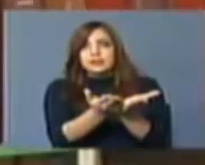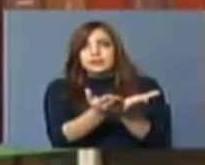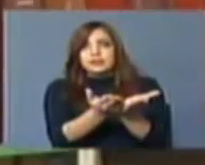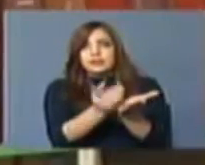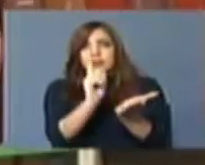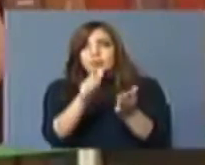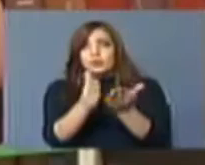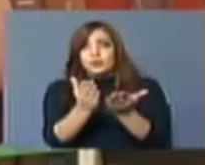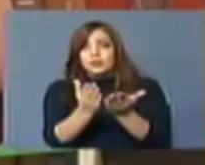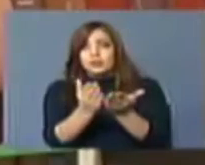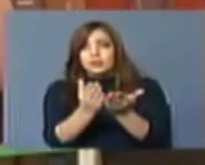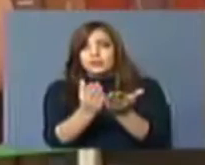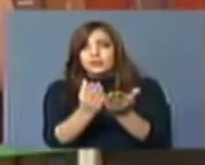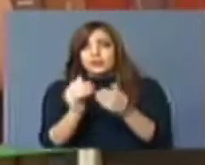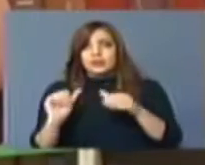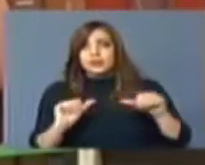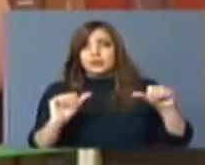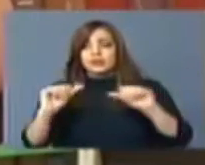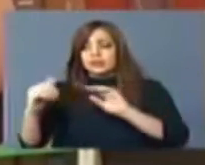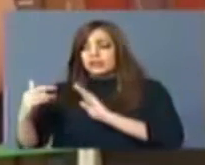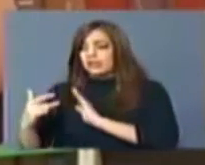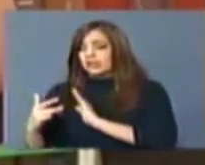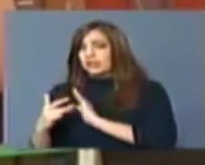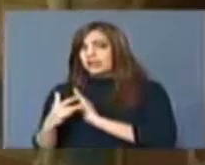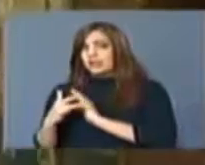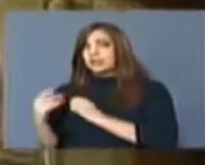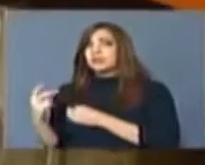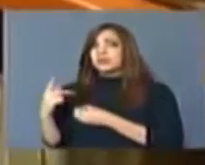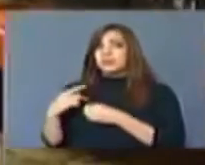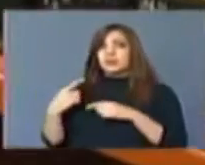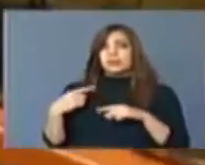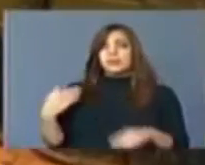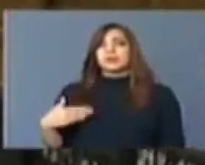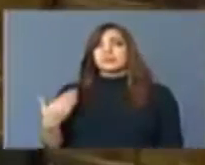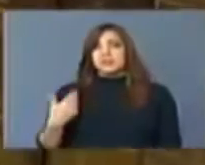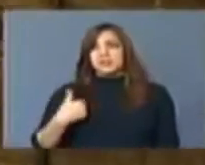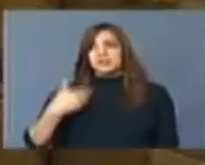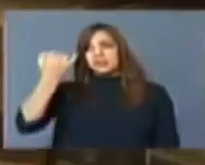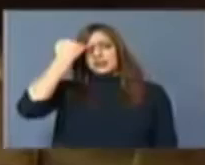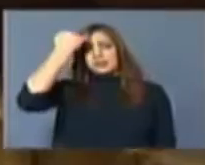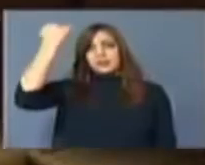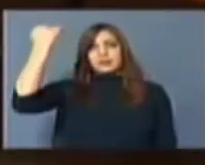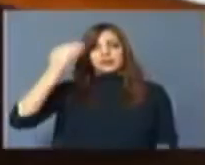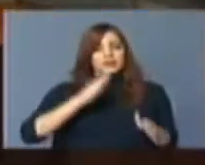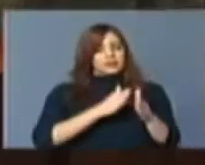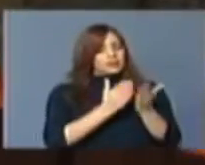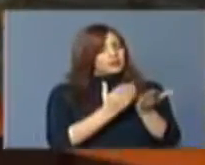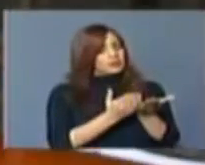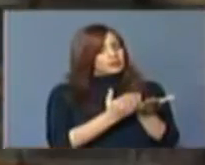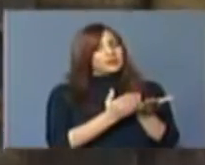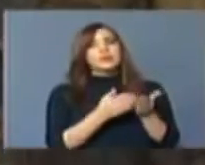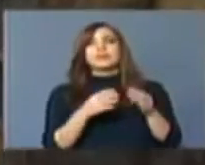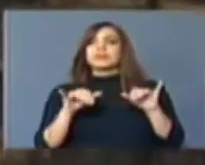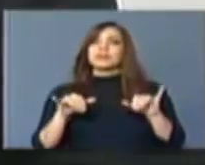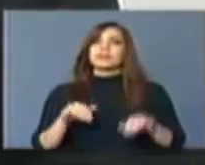Un libro es una aventura. La tecnología es oportunidad, pero mientras exista la imaginación, los libros no dejarán de